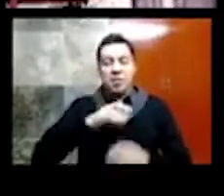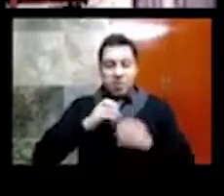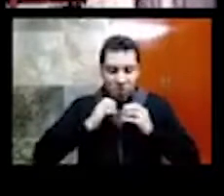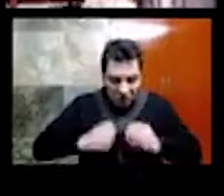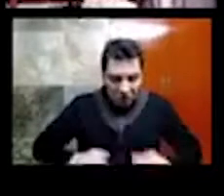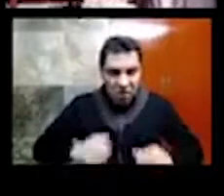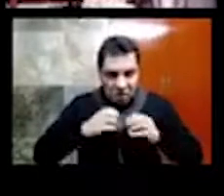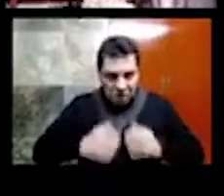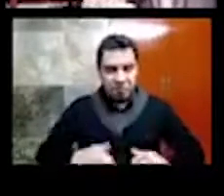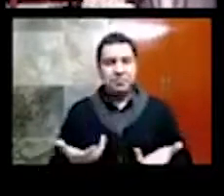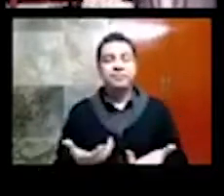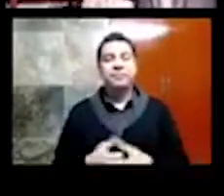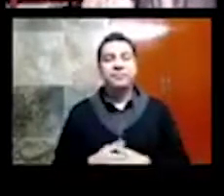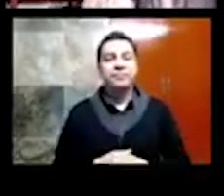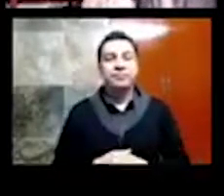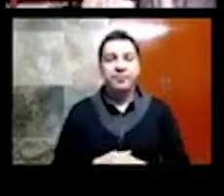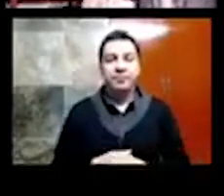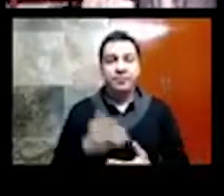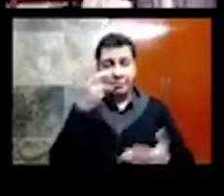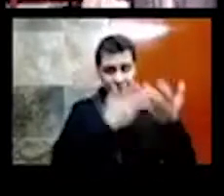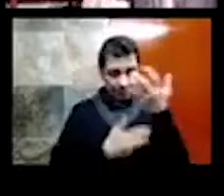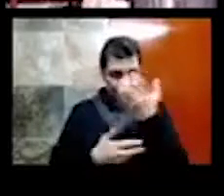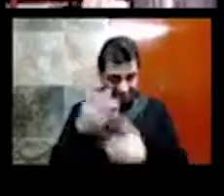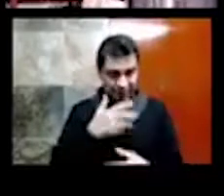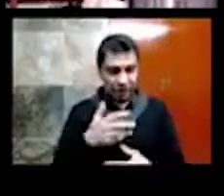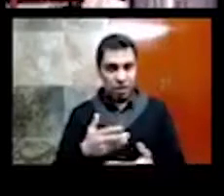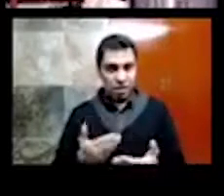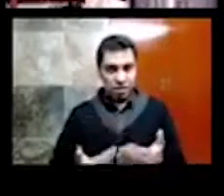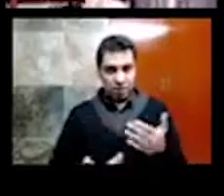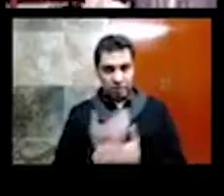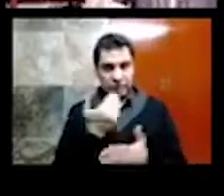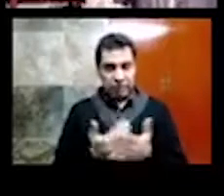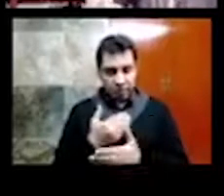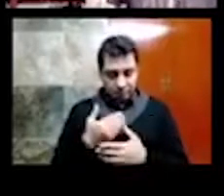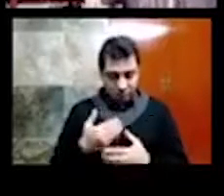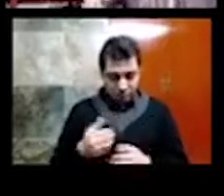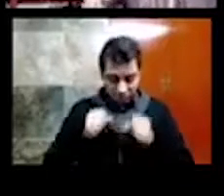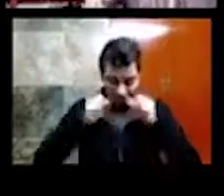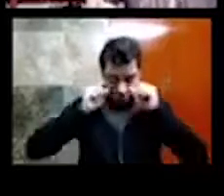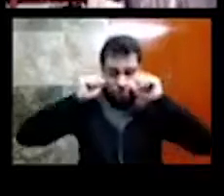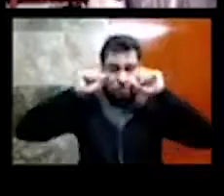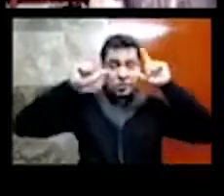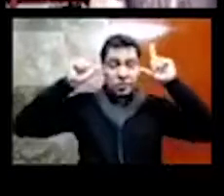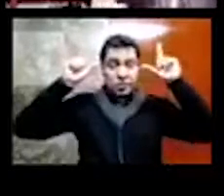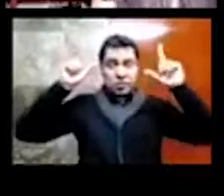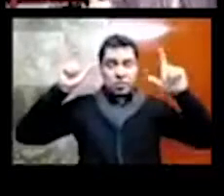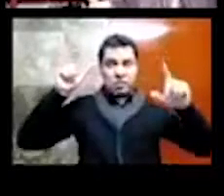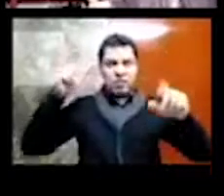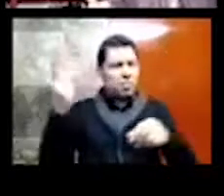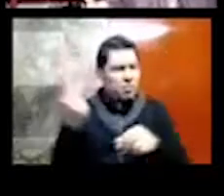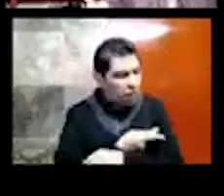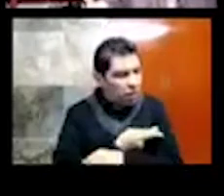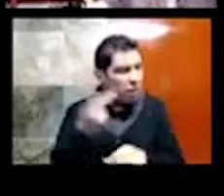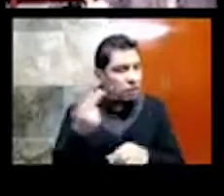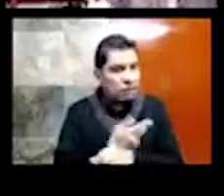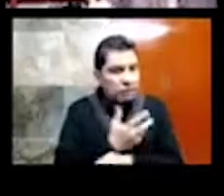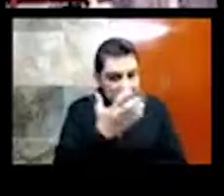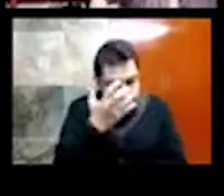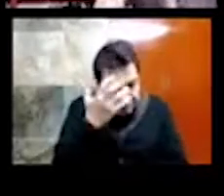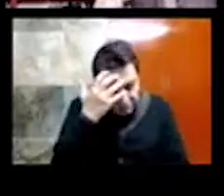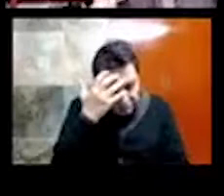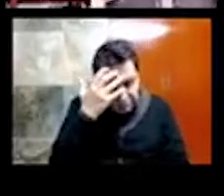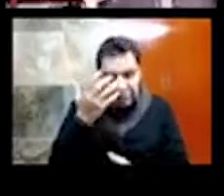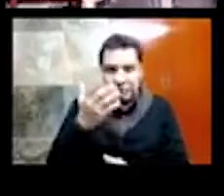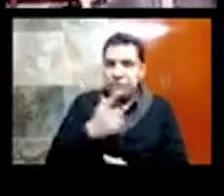buen borrachito, pues no se acordaba de nada, se avergonzó y se fue.